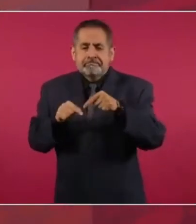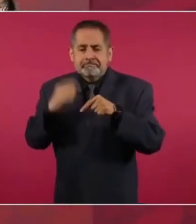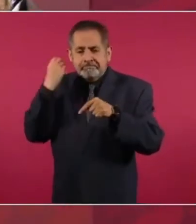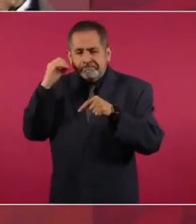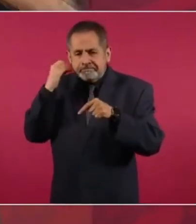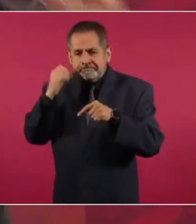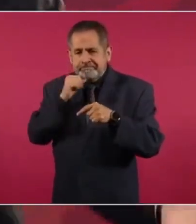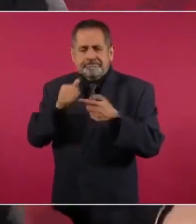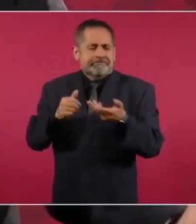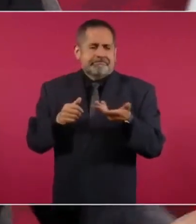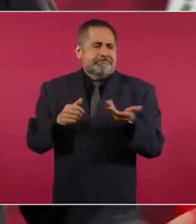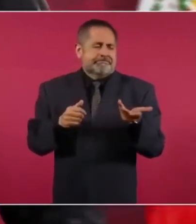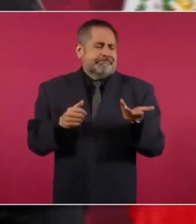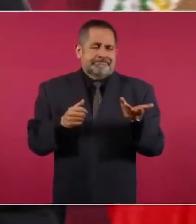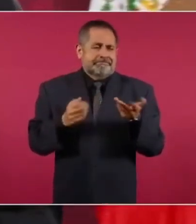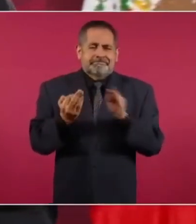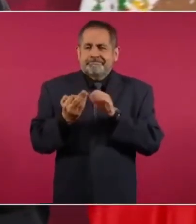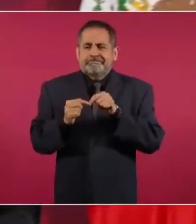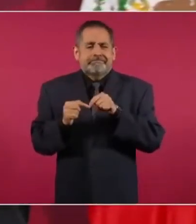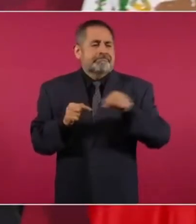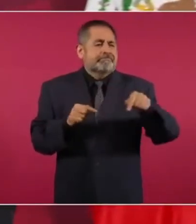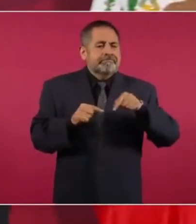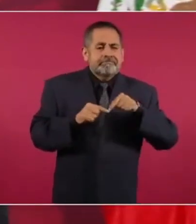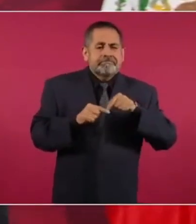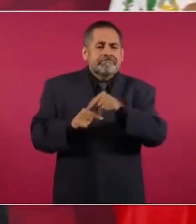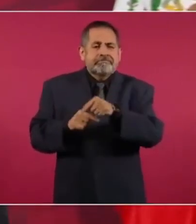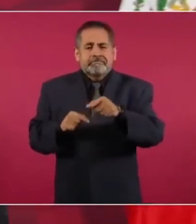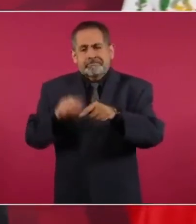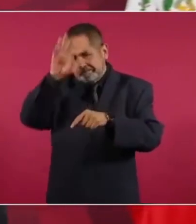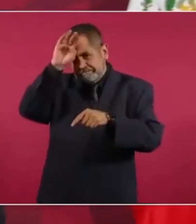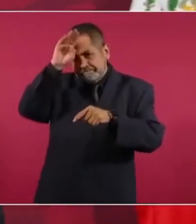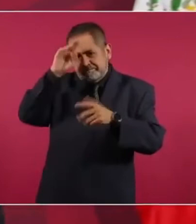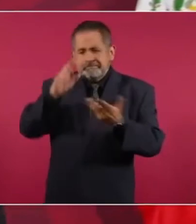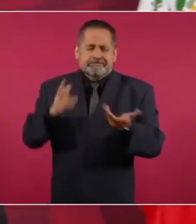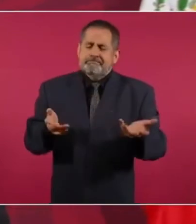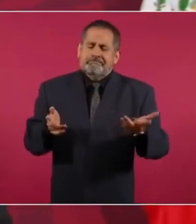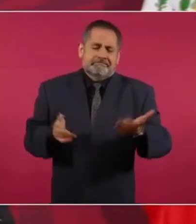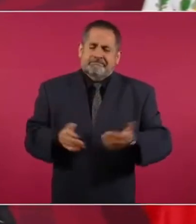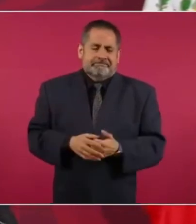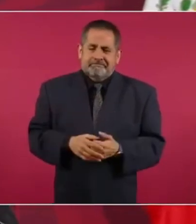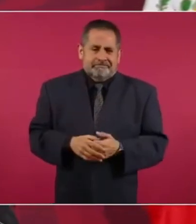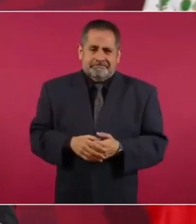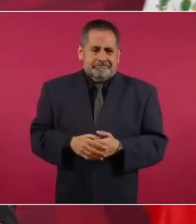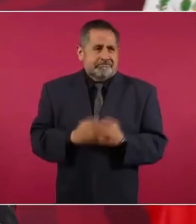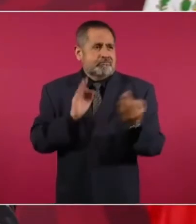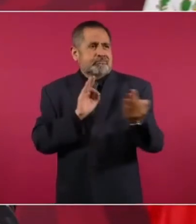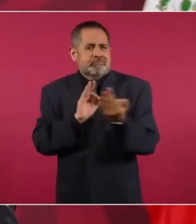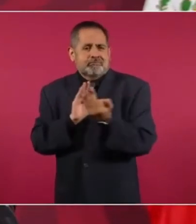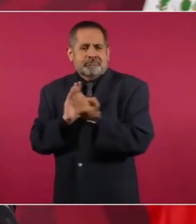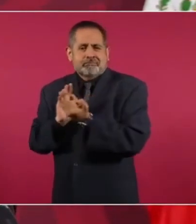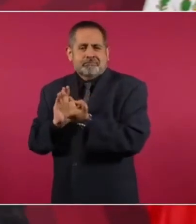Oaxaca, ni a Monterrey.